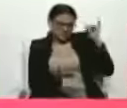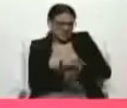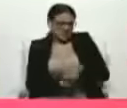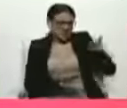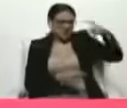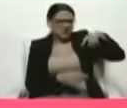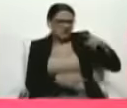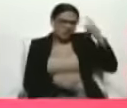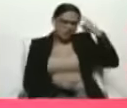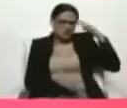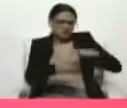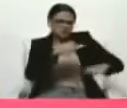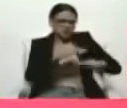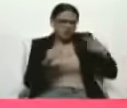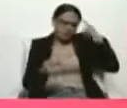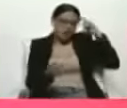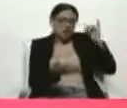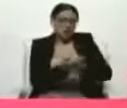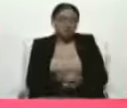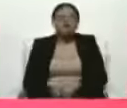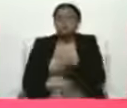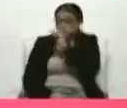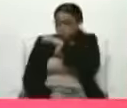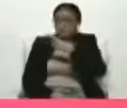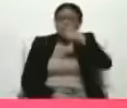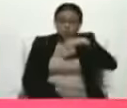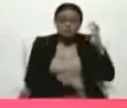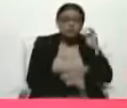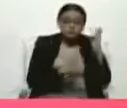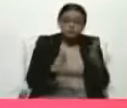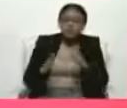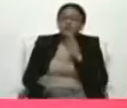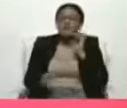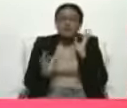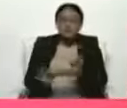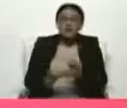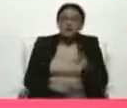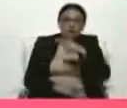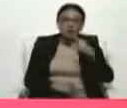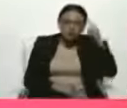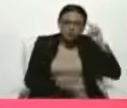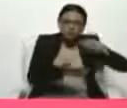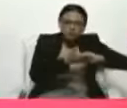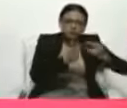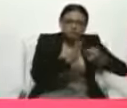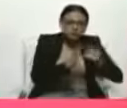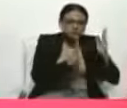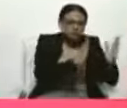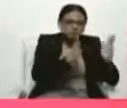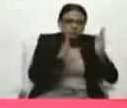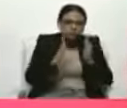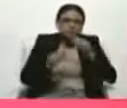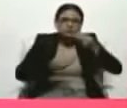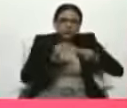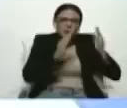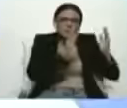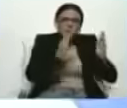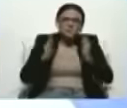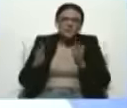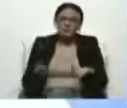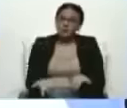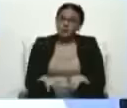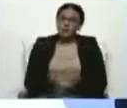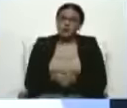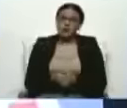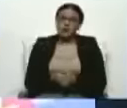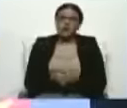la cumplimos también, como dice la orden de operaciones, porque nosotros tenemos una cosa